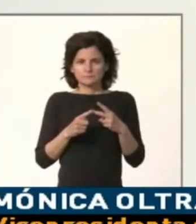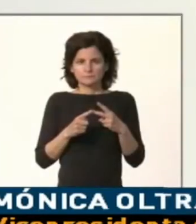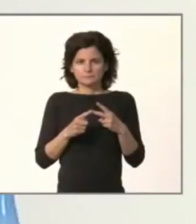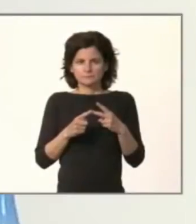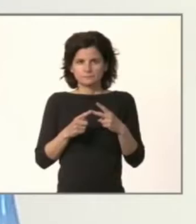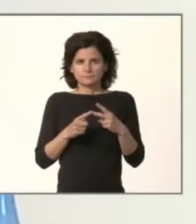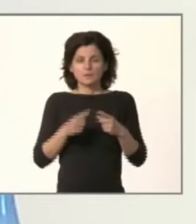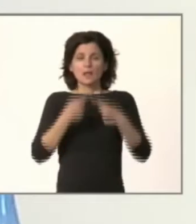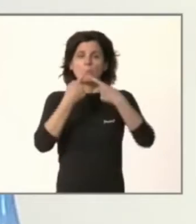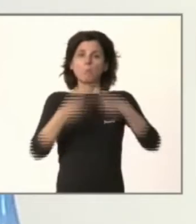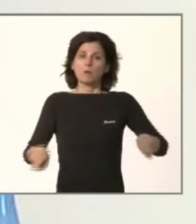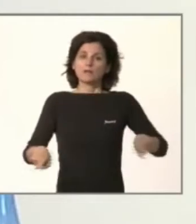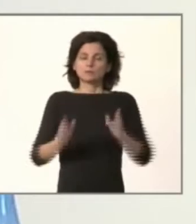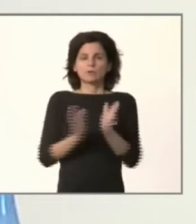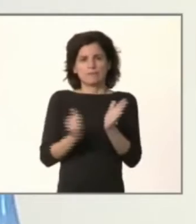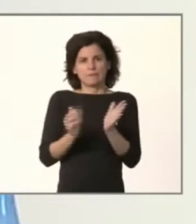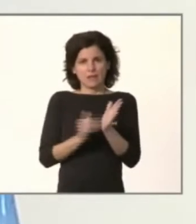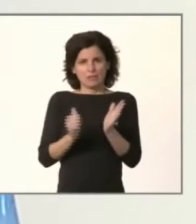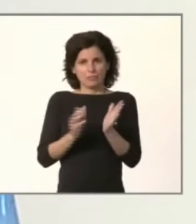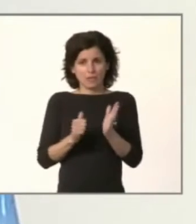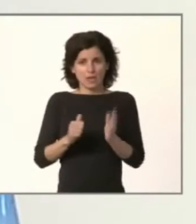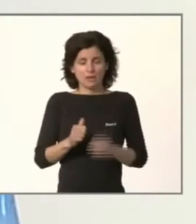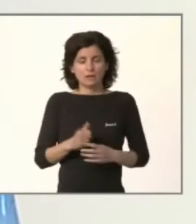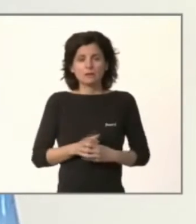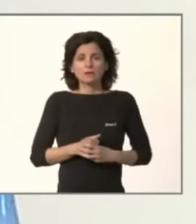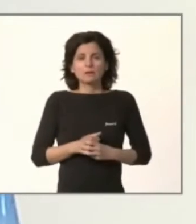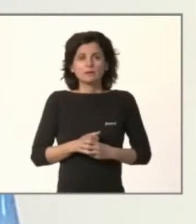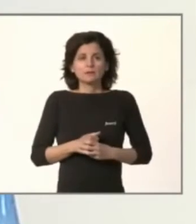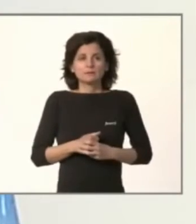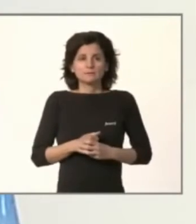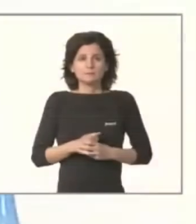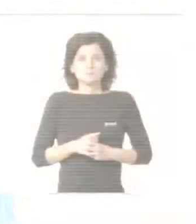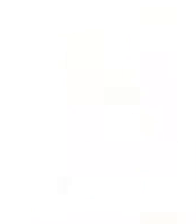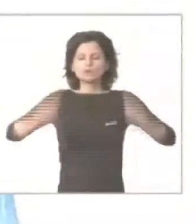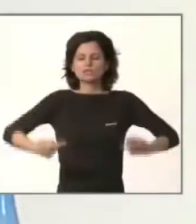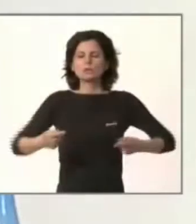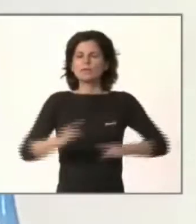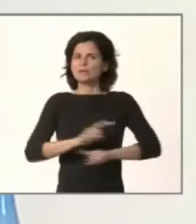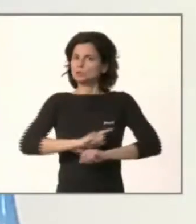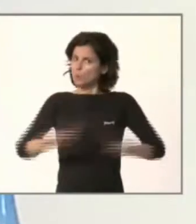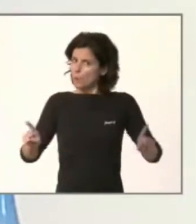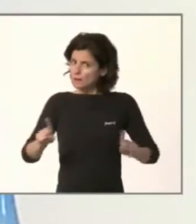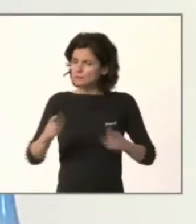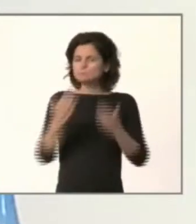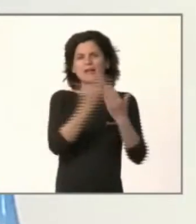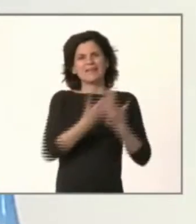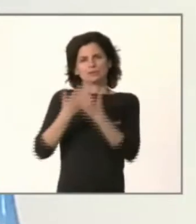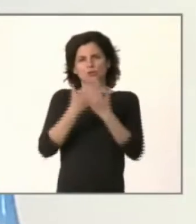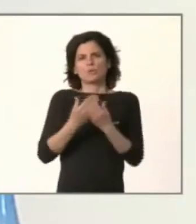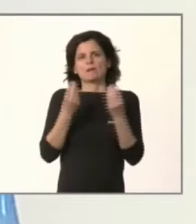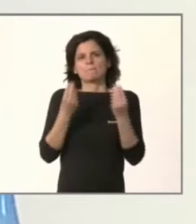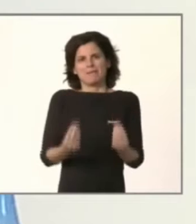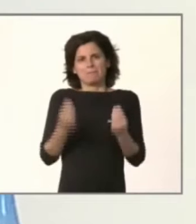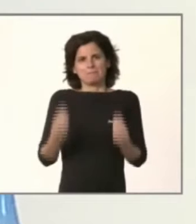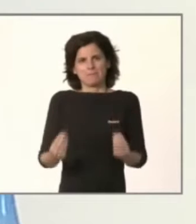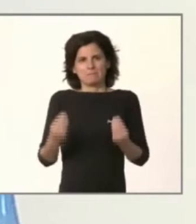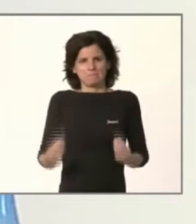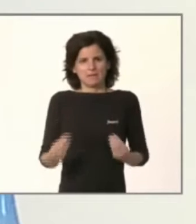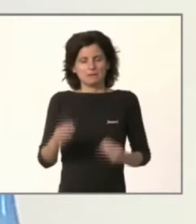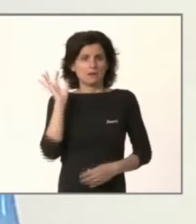creo que es precipitado hablar en este momento de división es aplique un proyecto del 2006